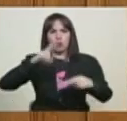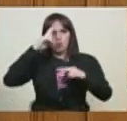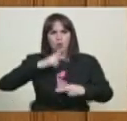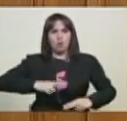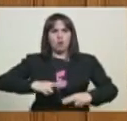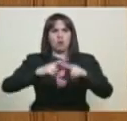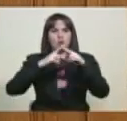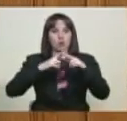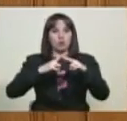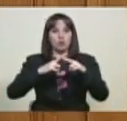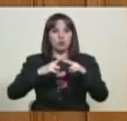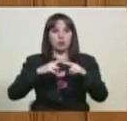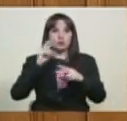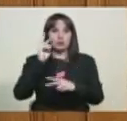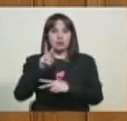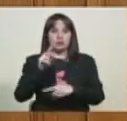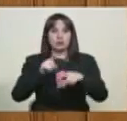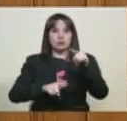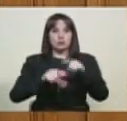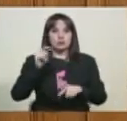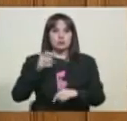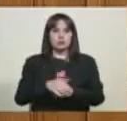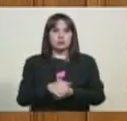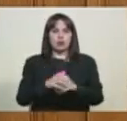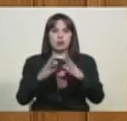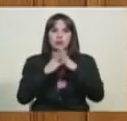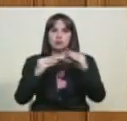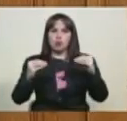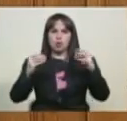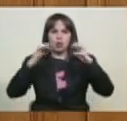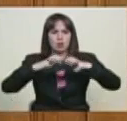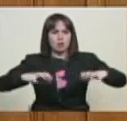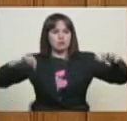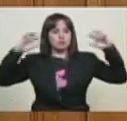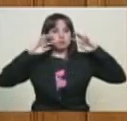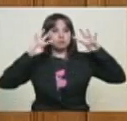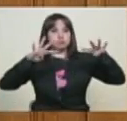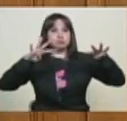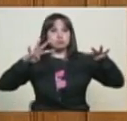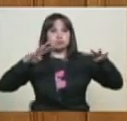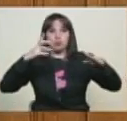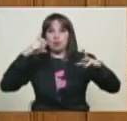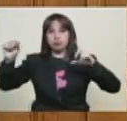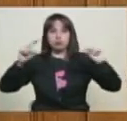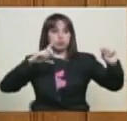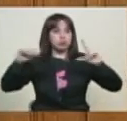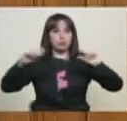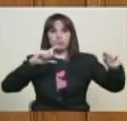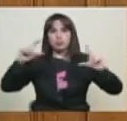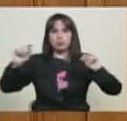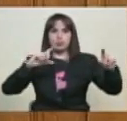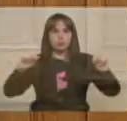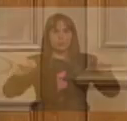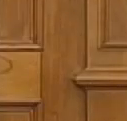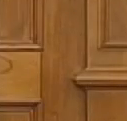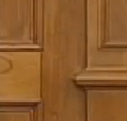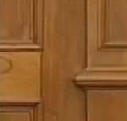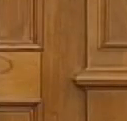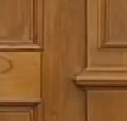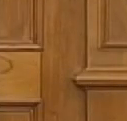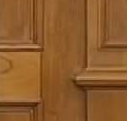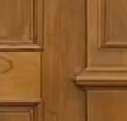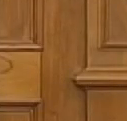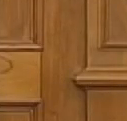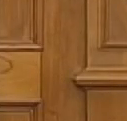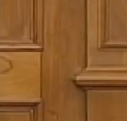la evacuación de toda la tarima. De toda la tarima. Yo, mis preocupaciones, ¿qué iba a pasar? Porque uno no puede aceptar